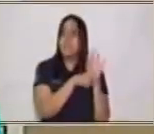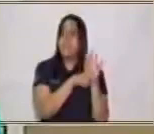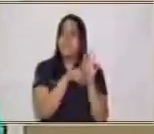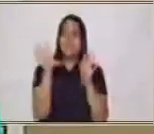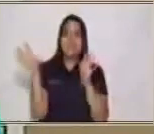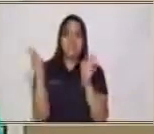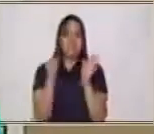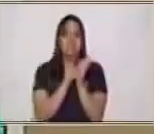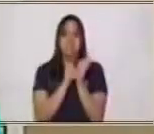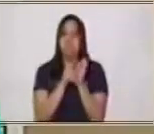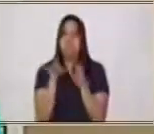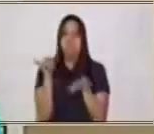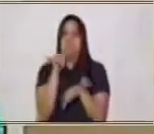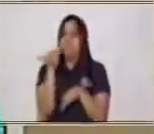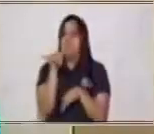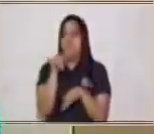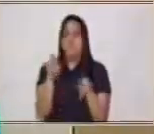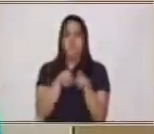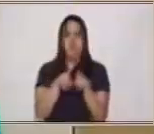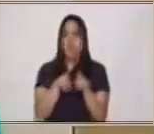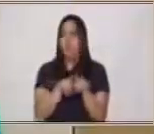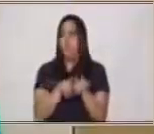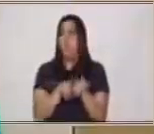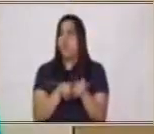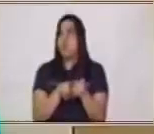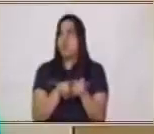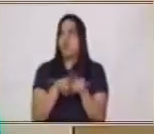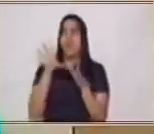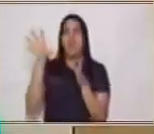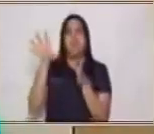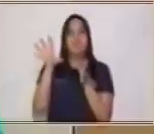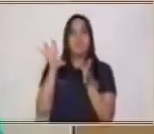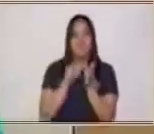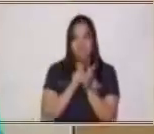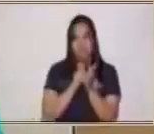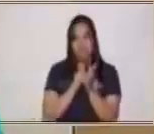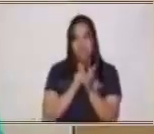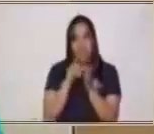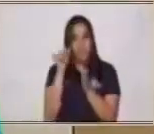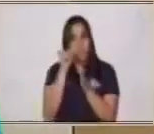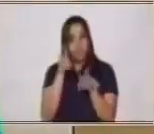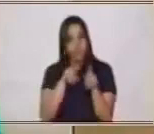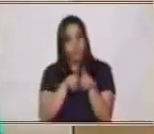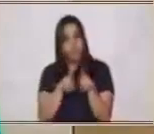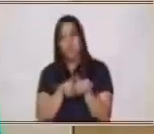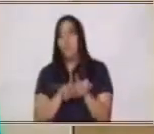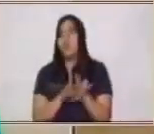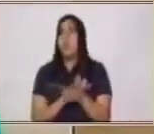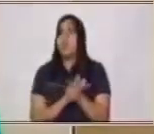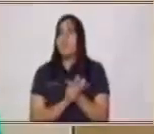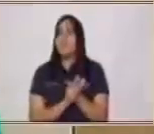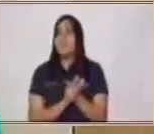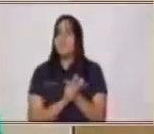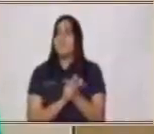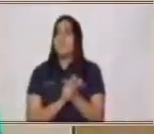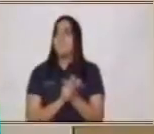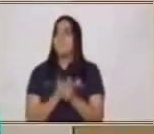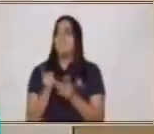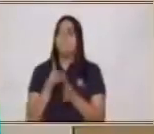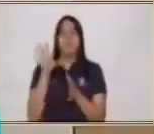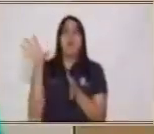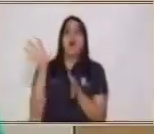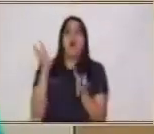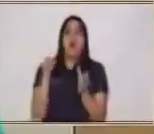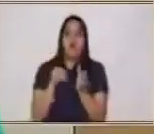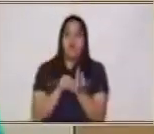tenemos acá. Nuestras raíces, copiamos primero nuestro polinomio original. Ahora copiamos el 5, que